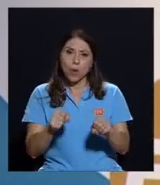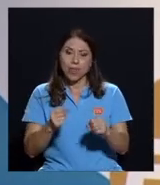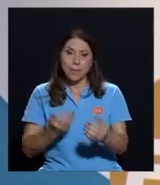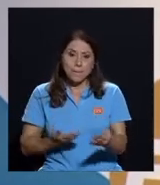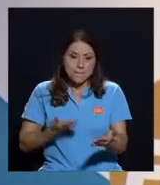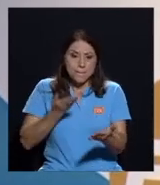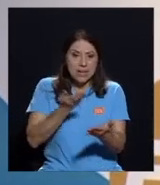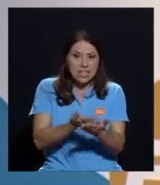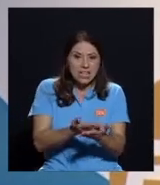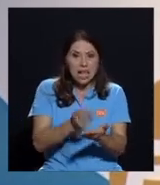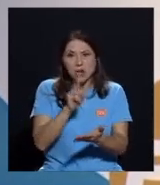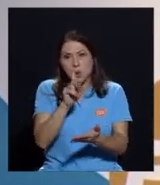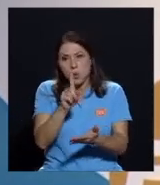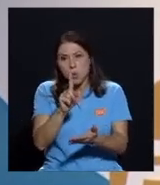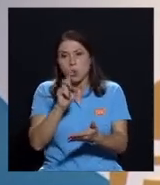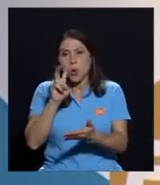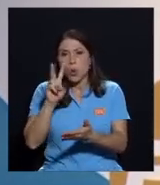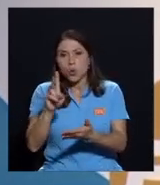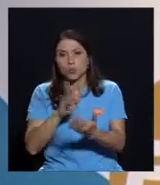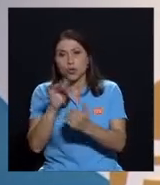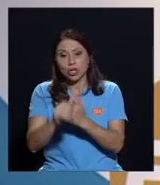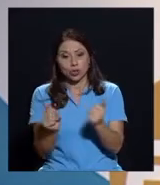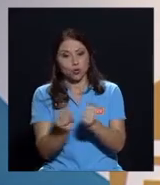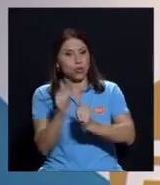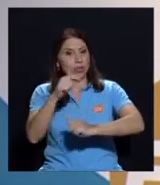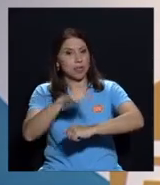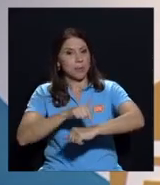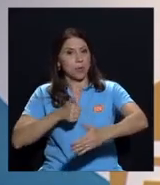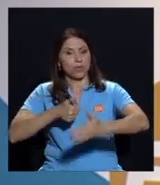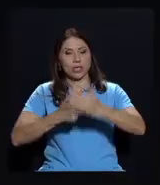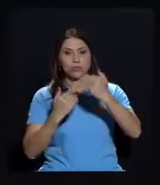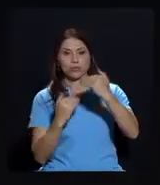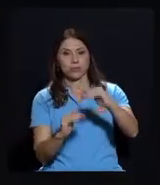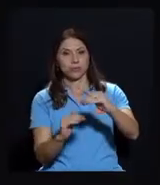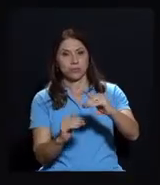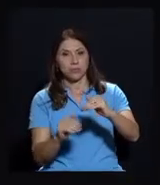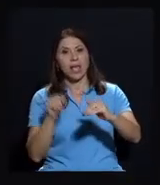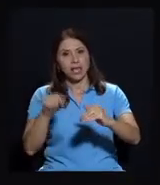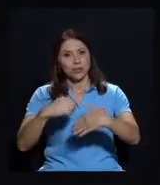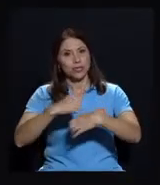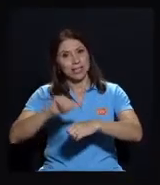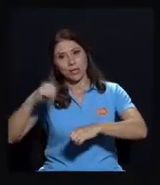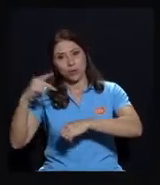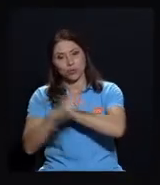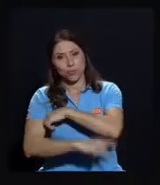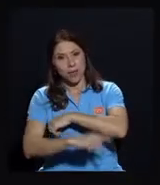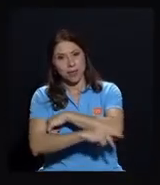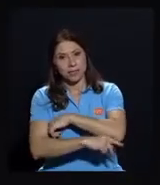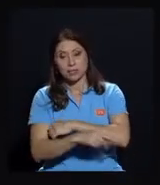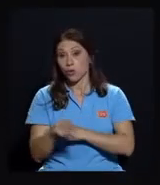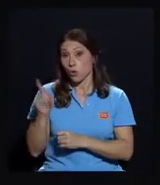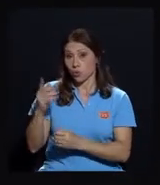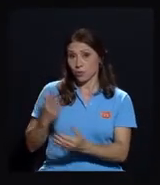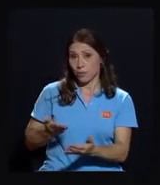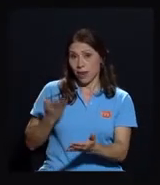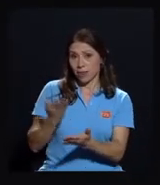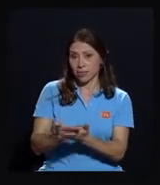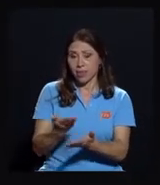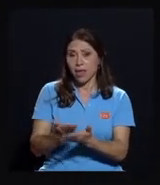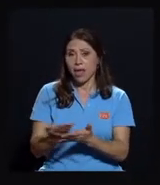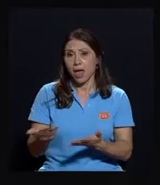proyectos que tengan un plazo fijo de votación estas son algunas de las medidas y esas medidas que usted plantea las plantearía